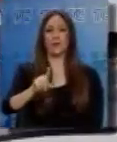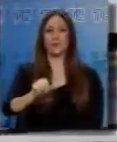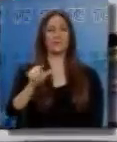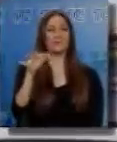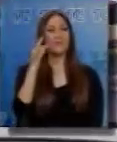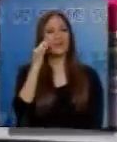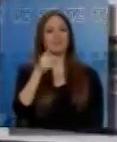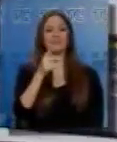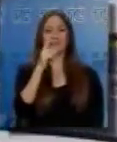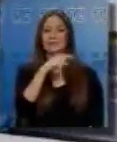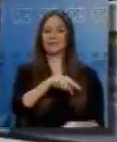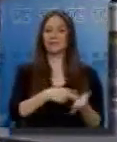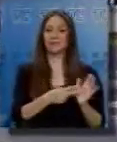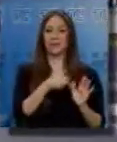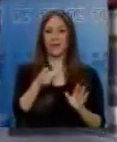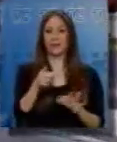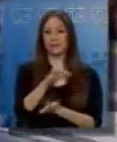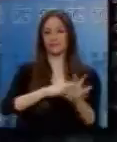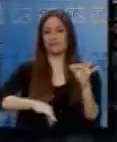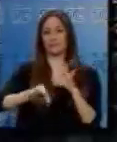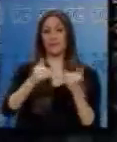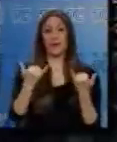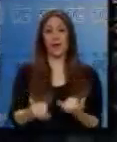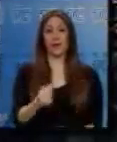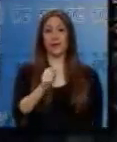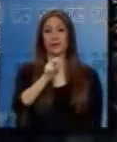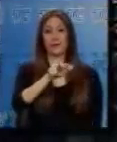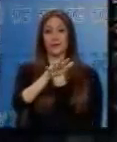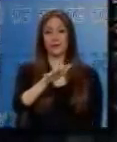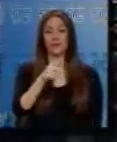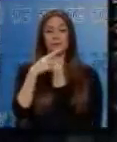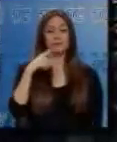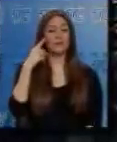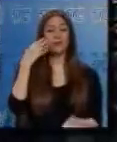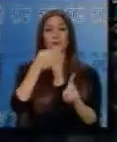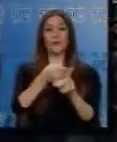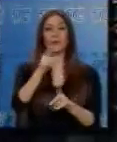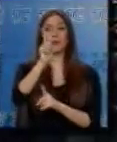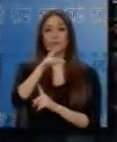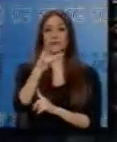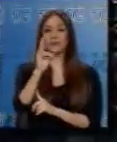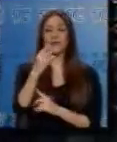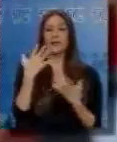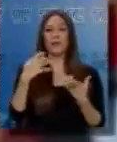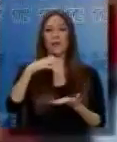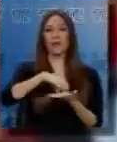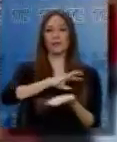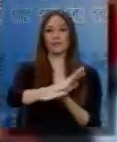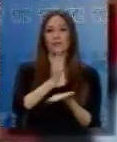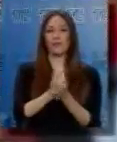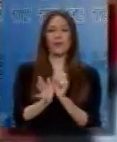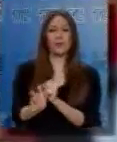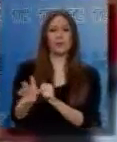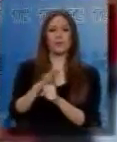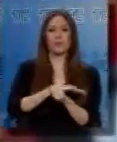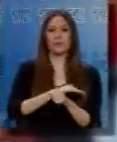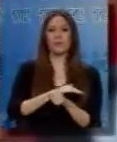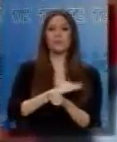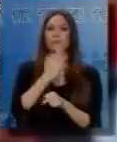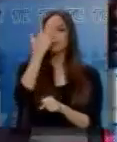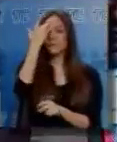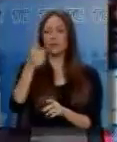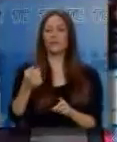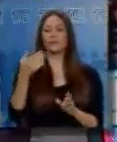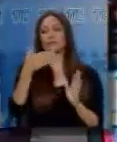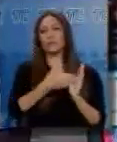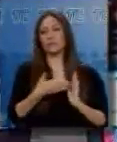temas electorales, el jefe de Estado dijo que Alianza País buscará en 2017 obtener mayoría en la Asamblea para evitar que la oposición frene el